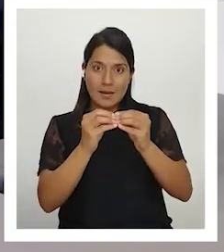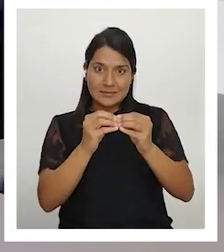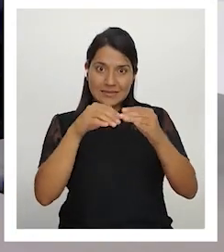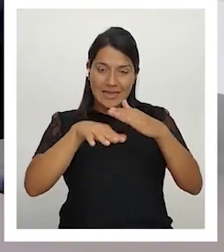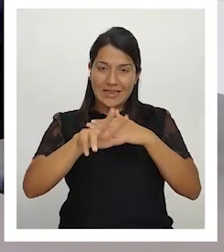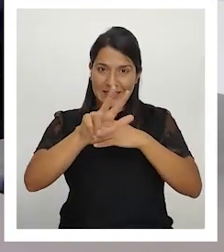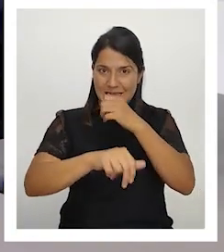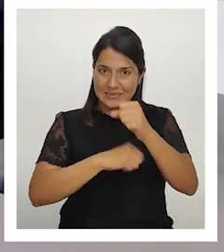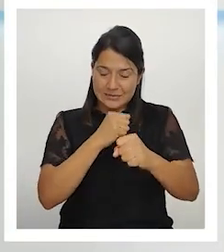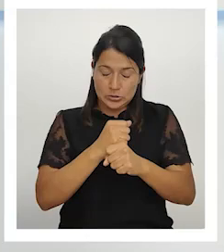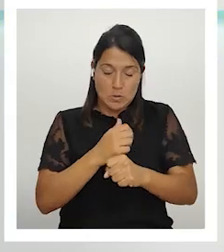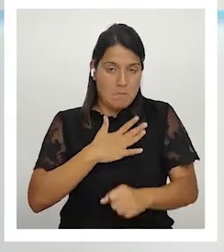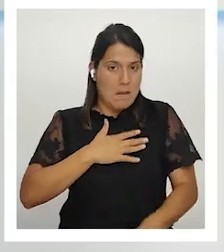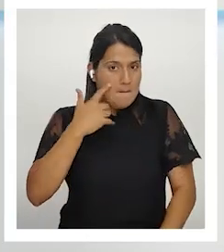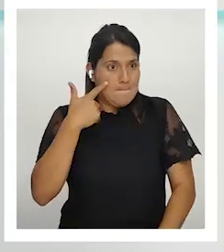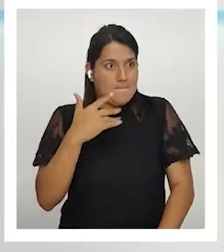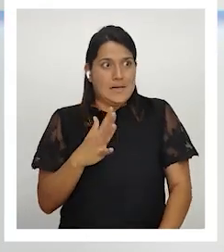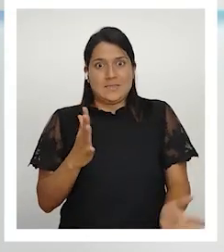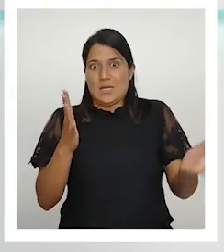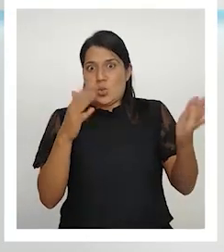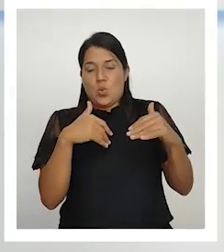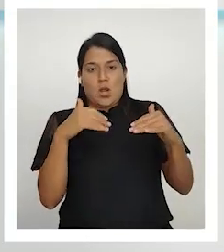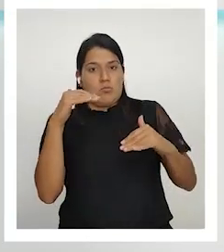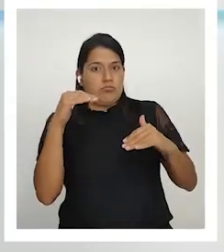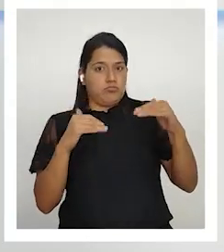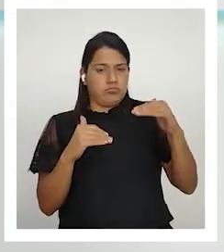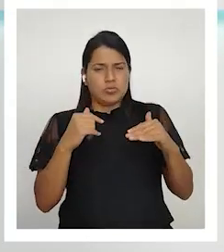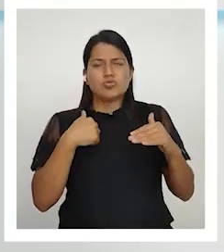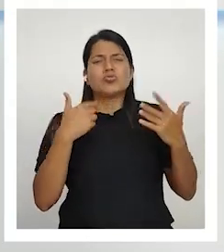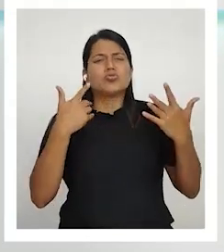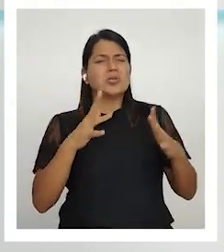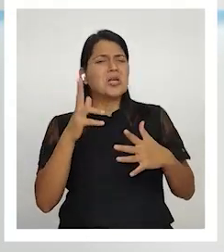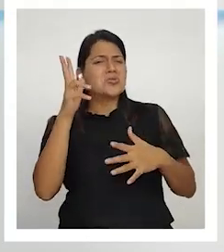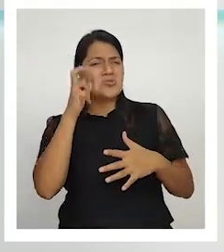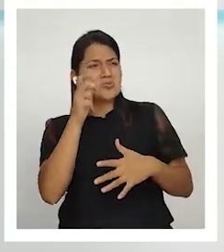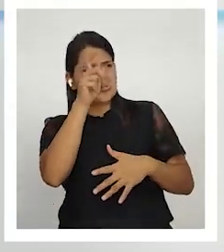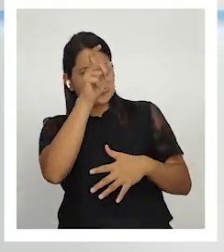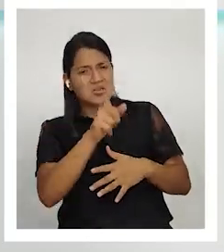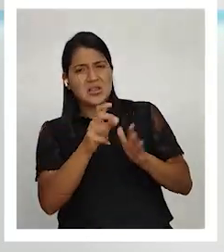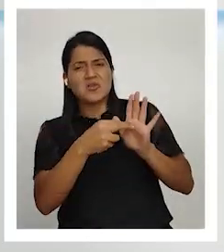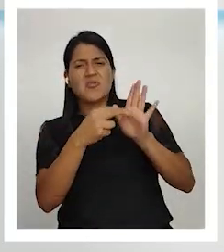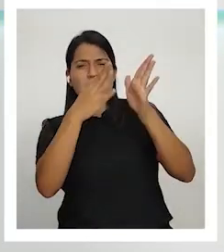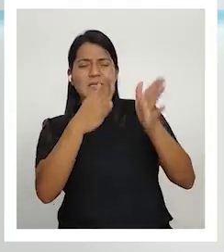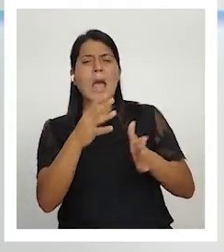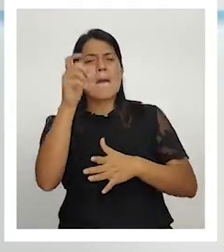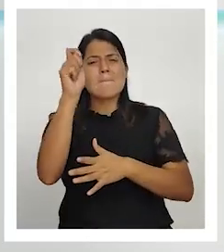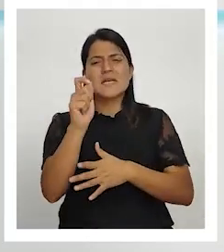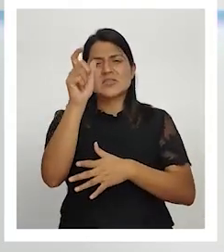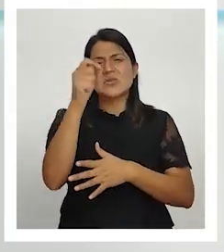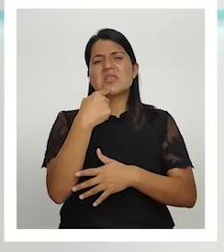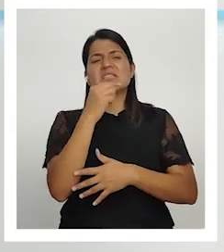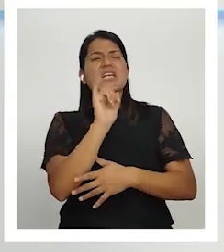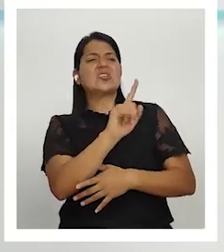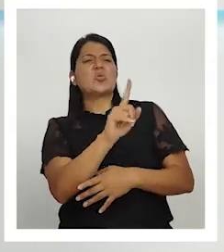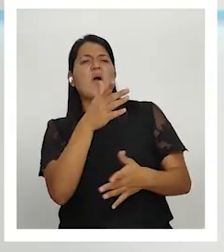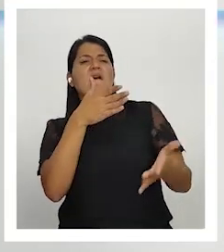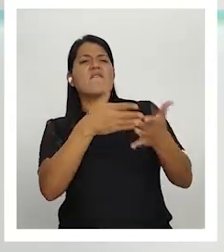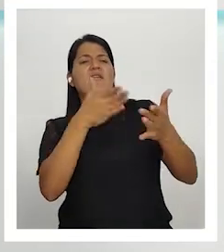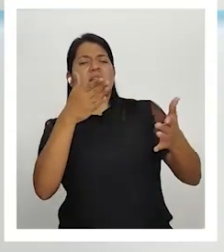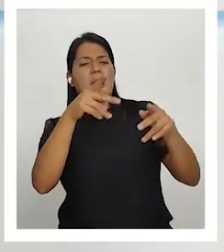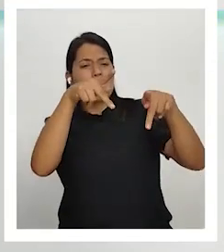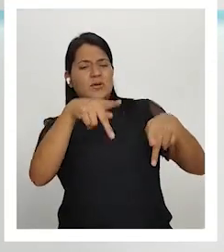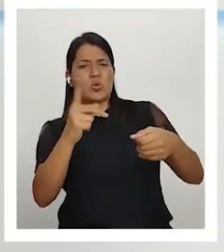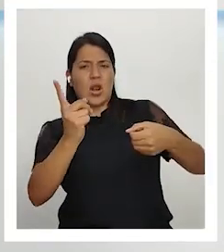parece absolutamente desproporcionado. He escuchado al intendente de pensiones decir decir que esto no va a afectar a la afiliación. Claro que lo